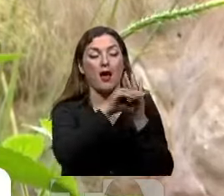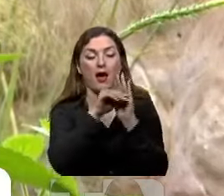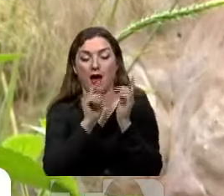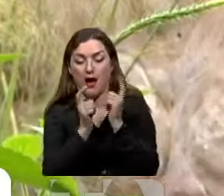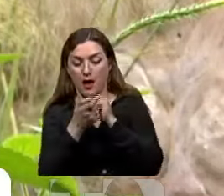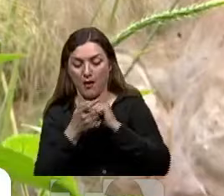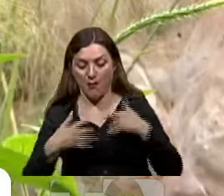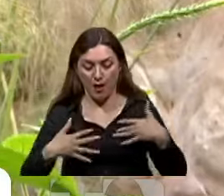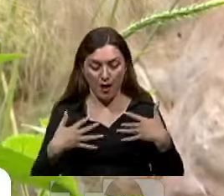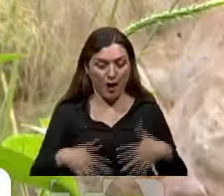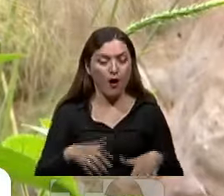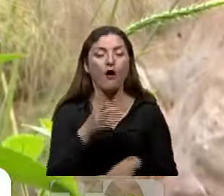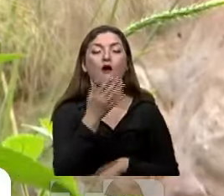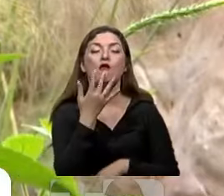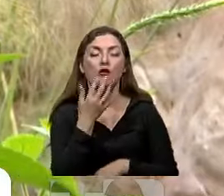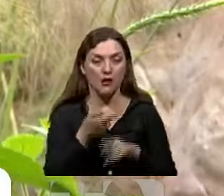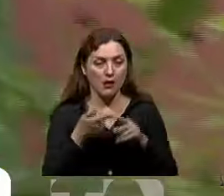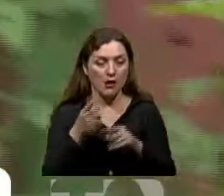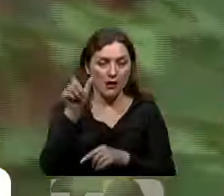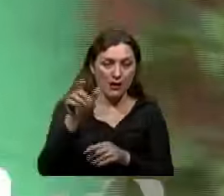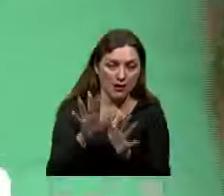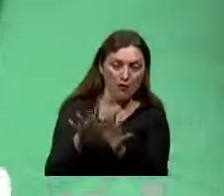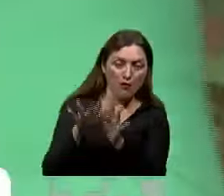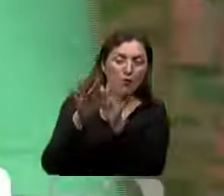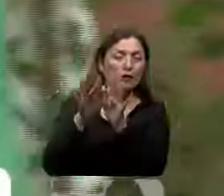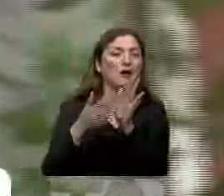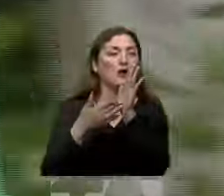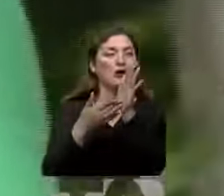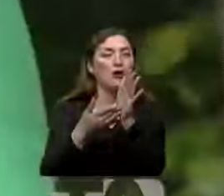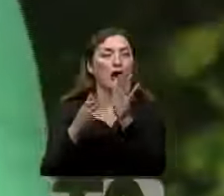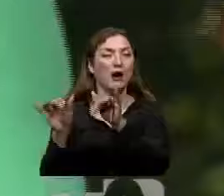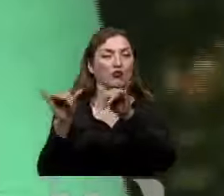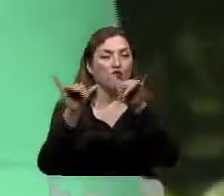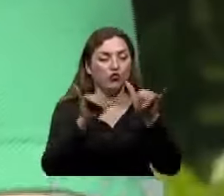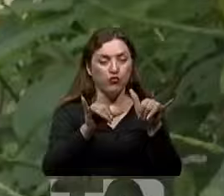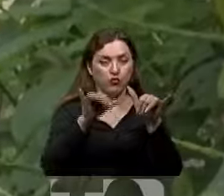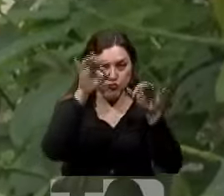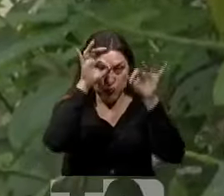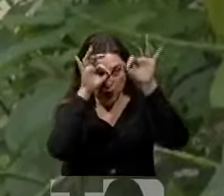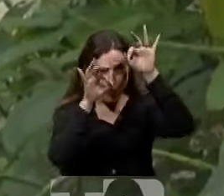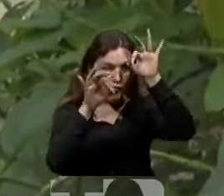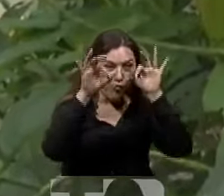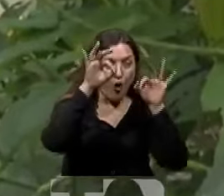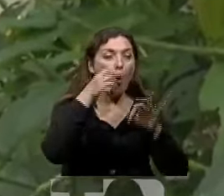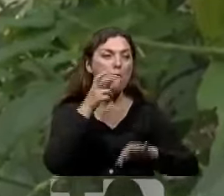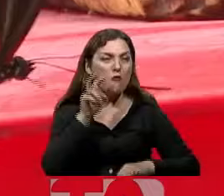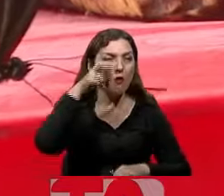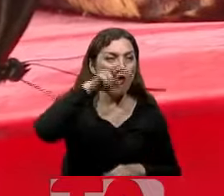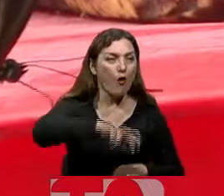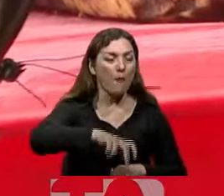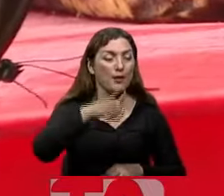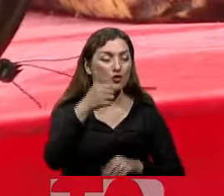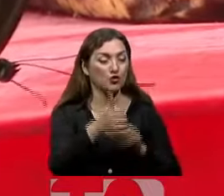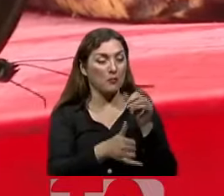las especies que vimos se protege como asimila ser un búho o una serpiente. Los visitantes extranjeros